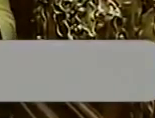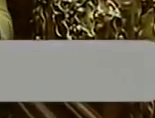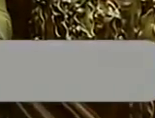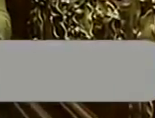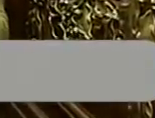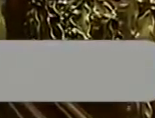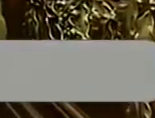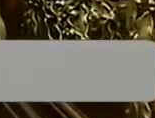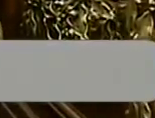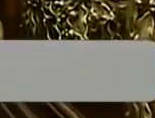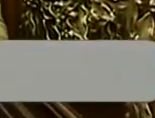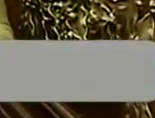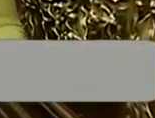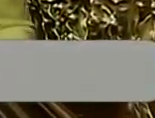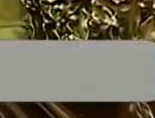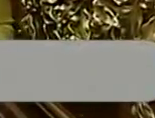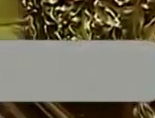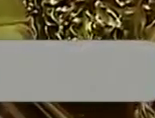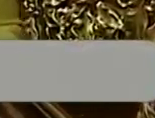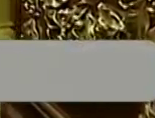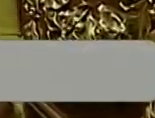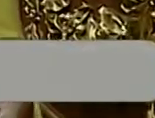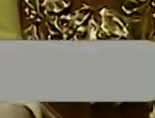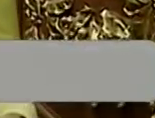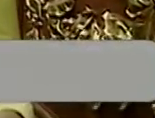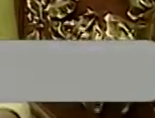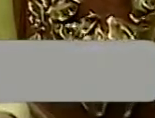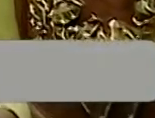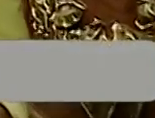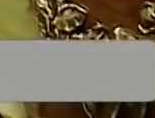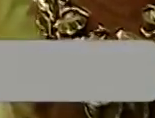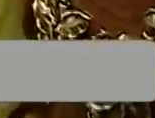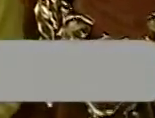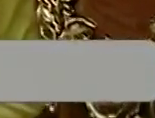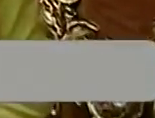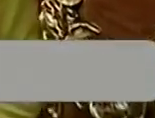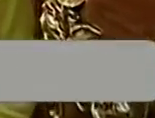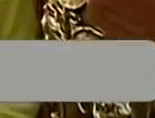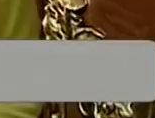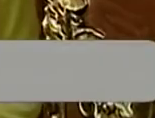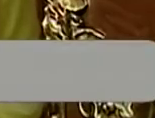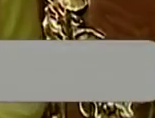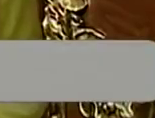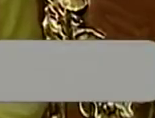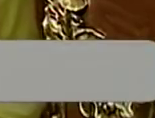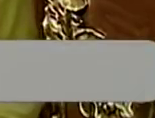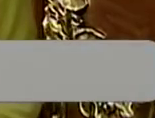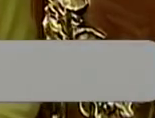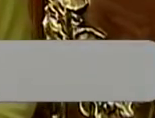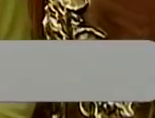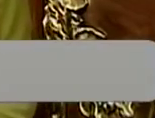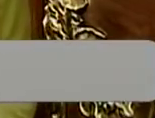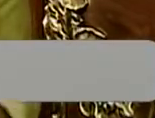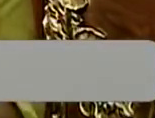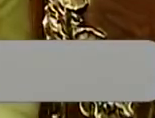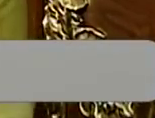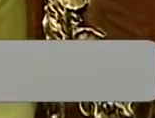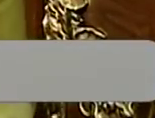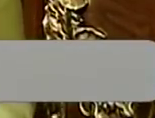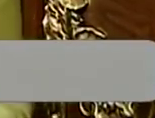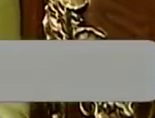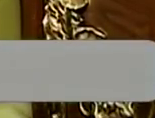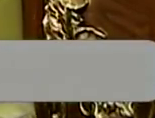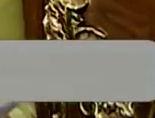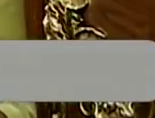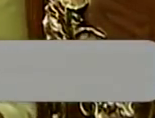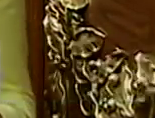de Caracas. Durante esta, se inició el debate para elegir a el constituyente Diosdado Cabello como presidente